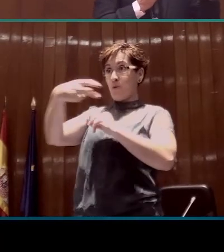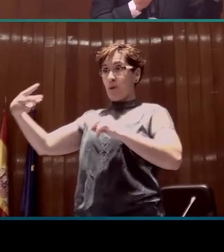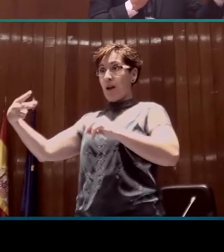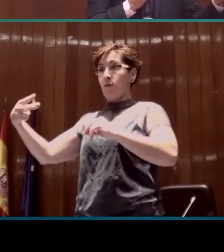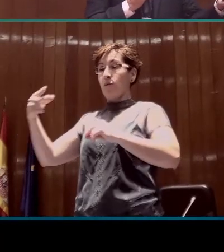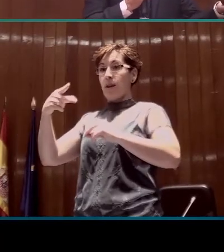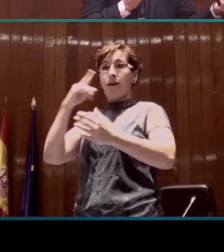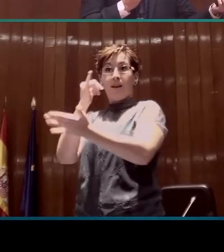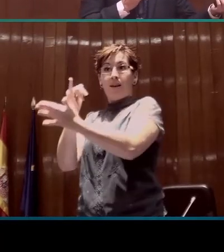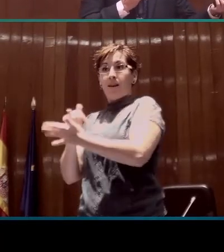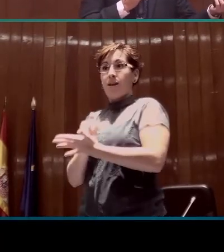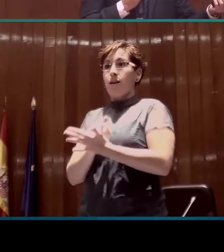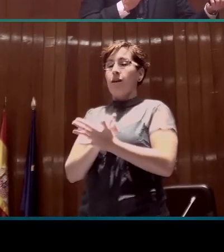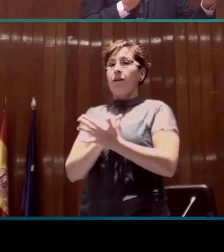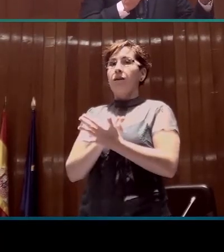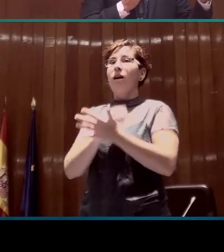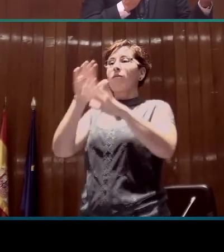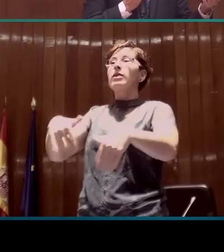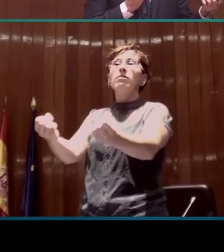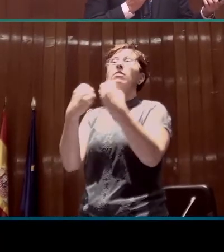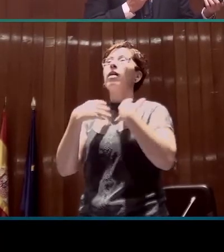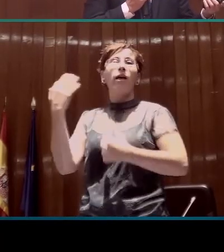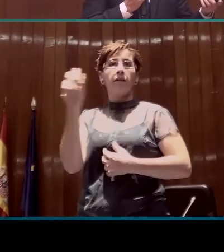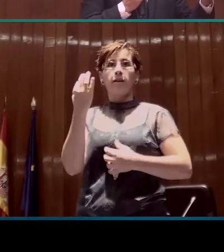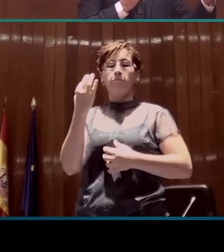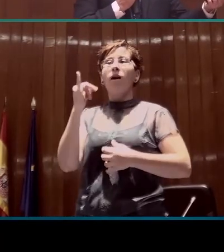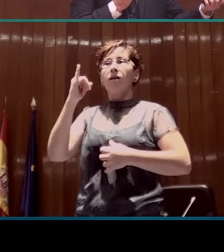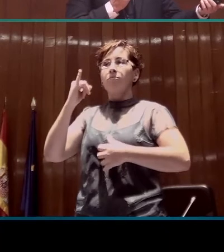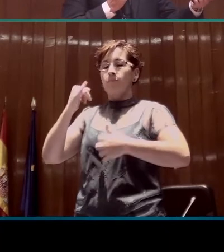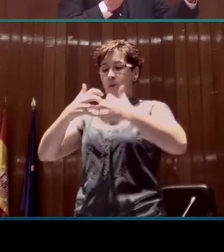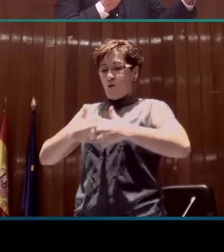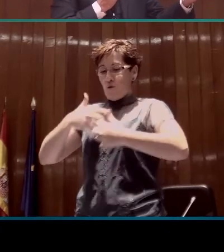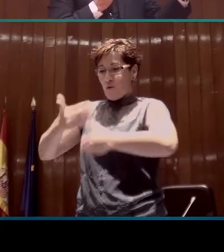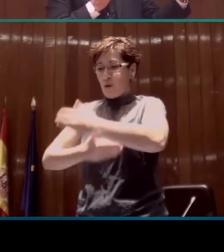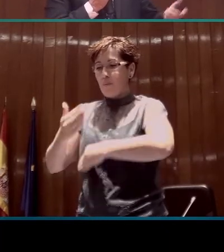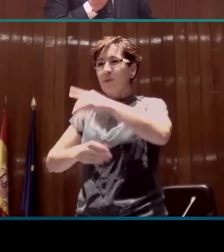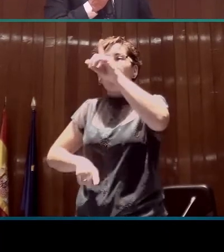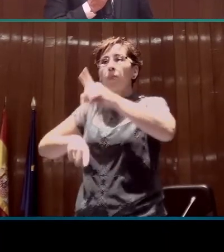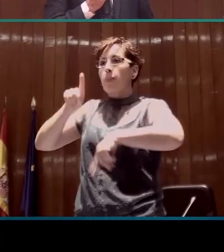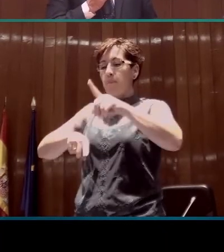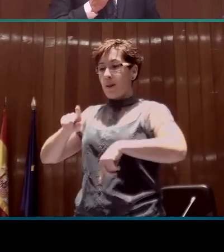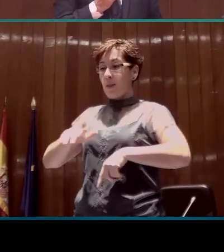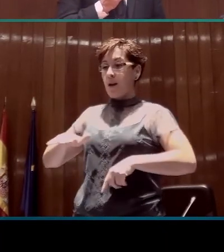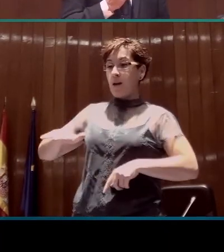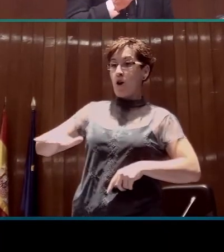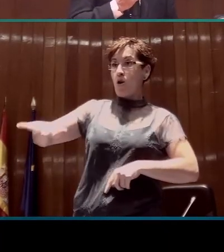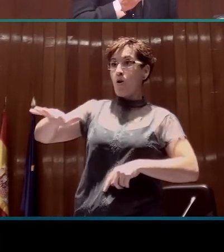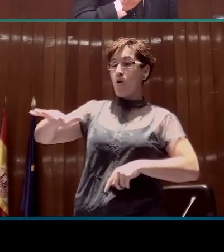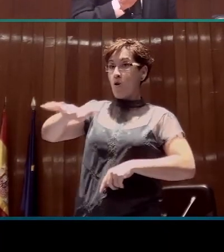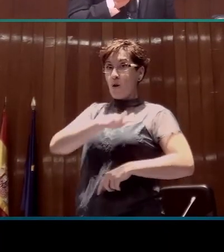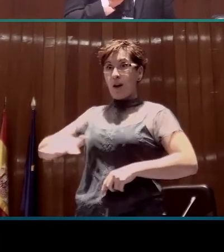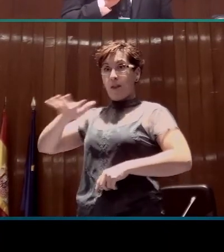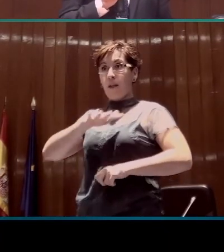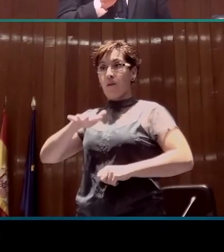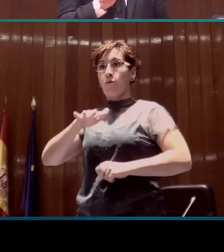comprensión, nos dicen que hay mecanismos diferentes para la localización, el movimiento y